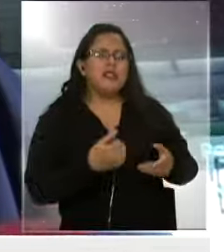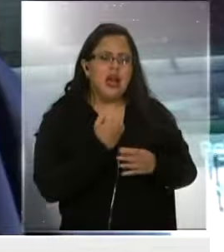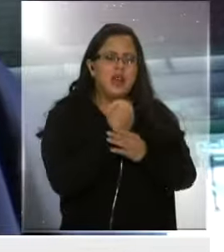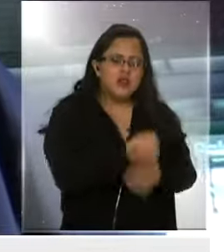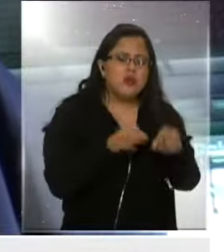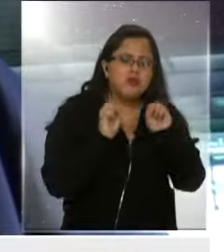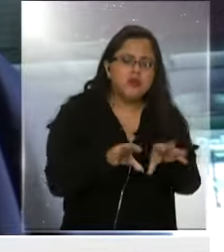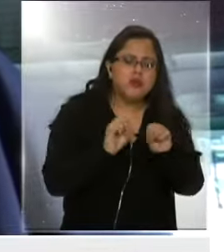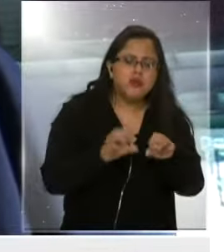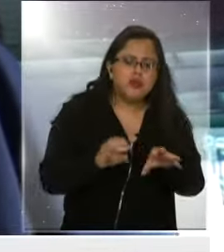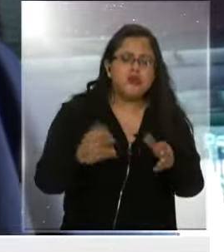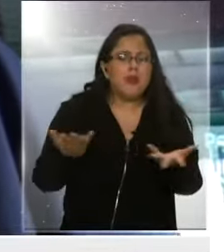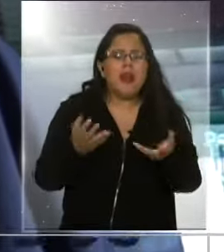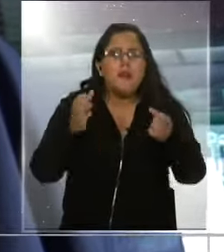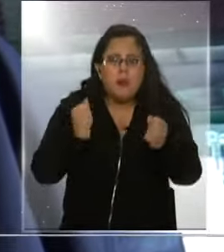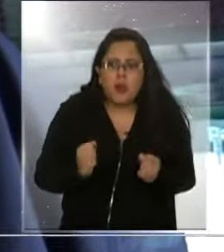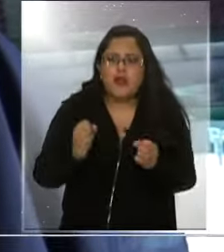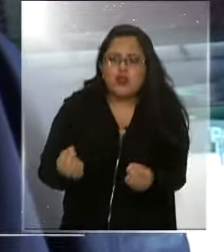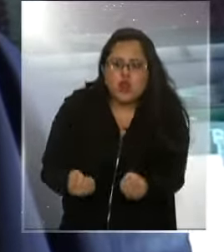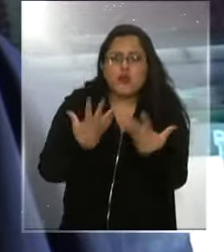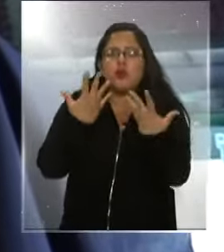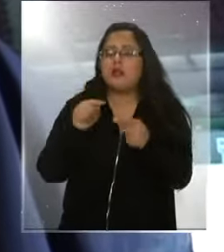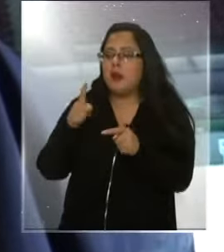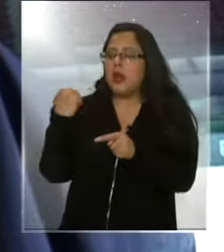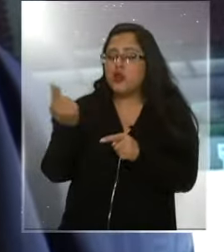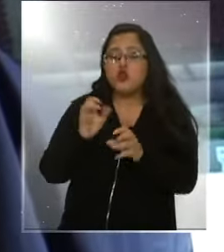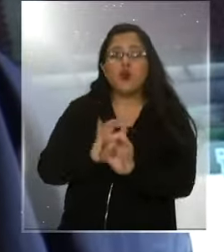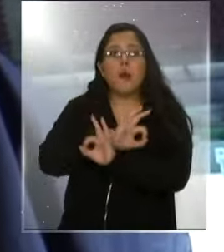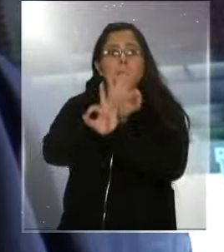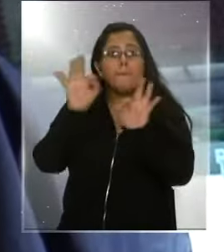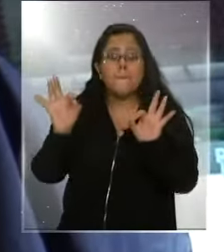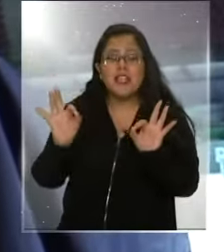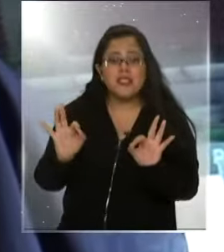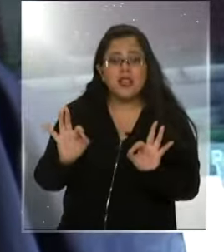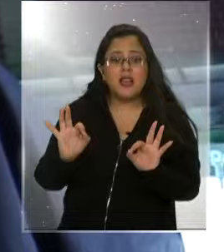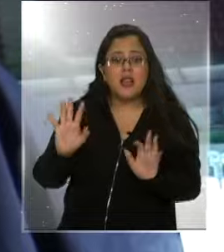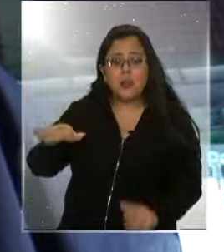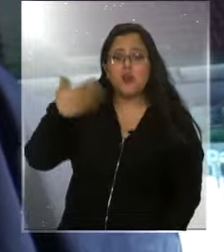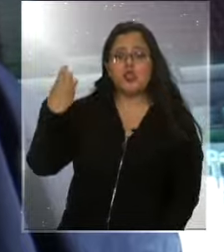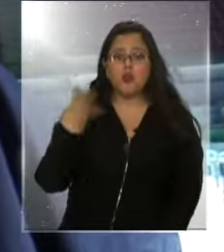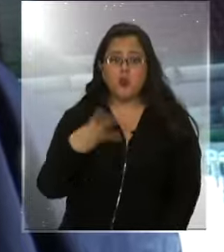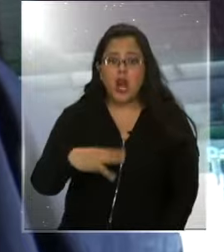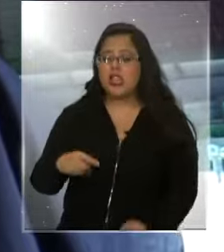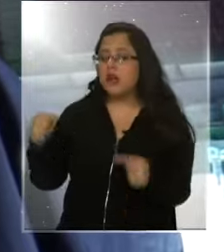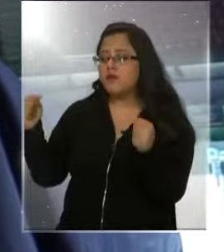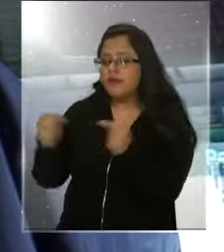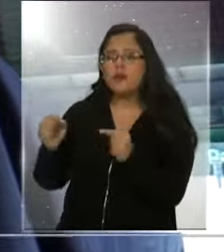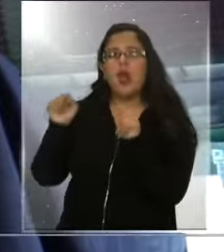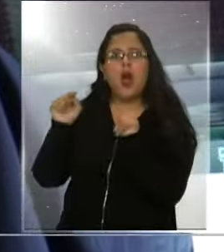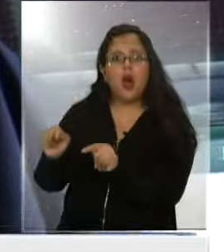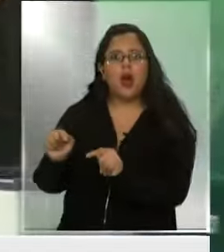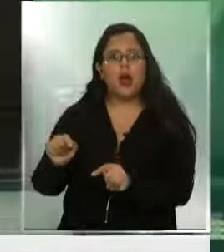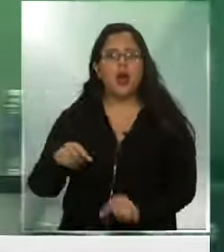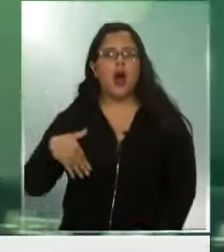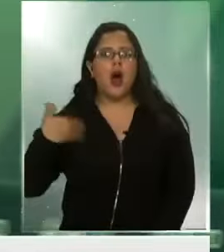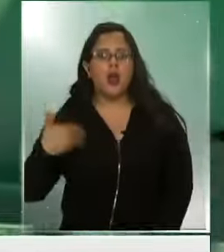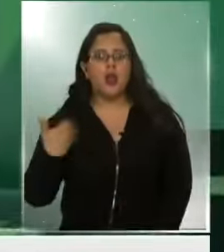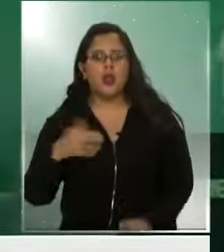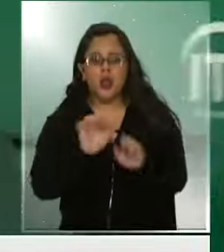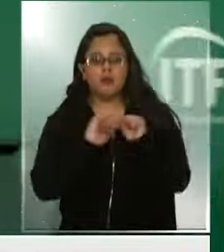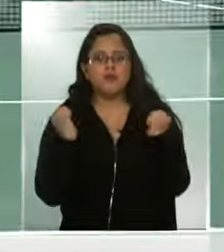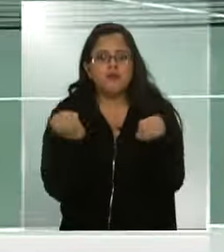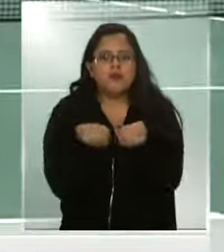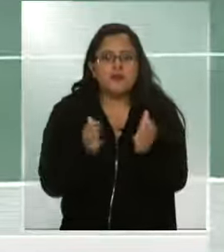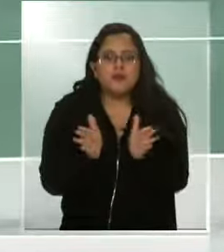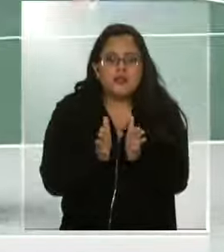sorpresa. Va a ser muy especial abrir el día martes con Argentina en un estadio cerrado. Y será